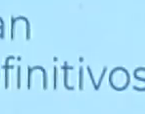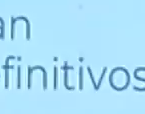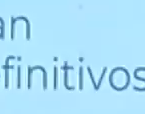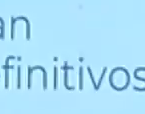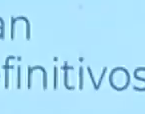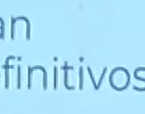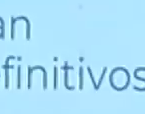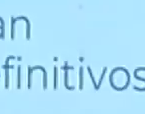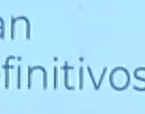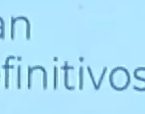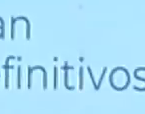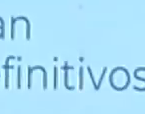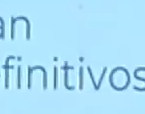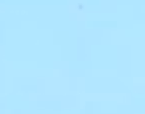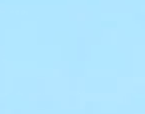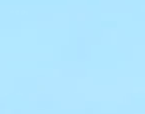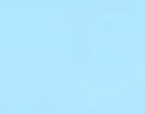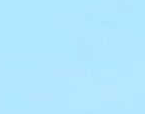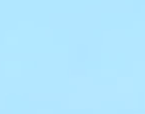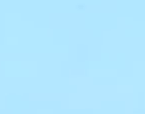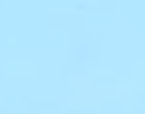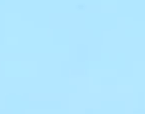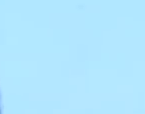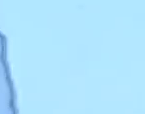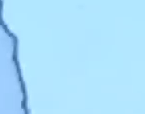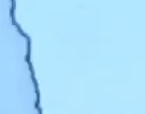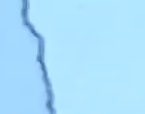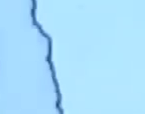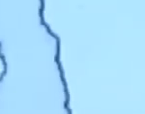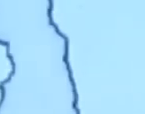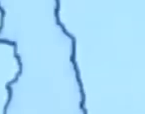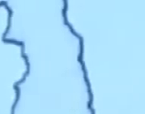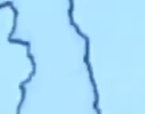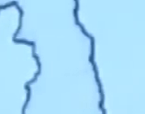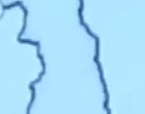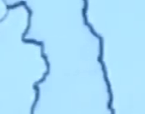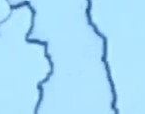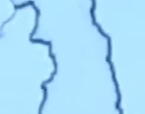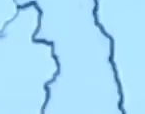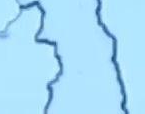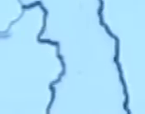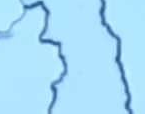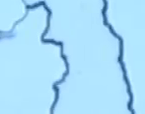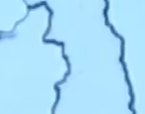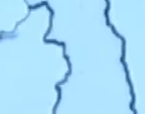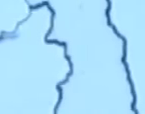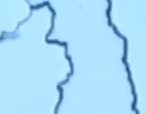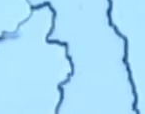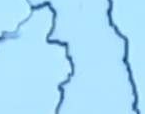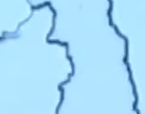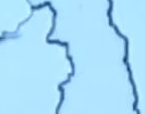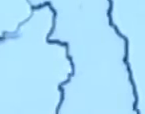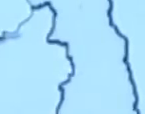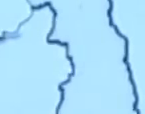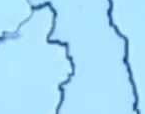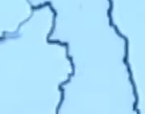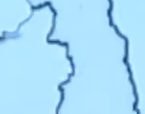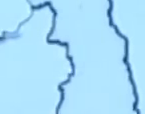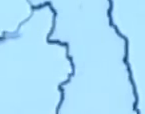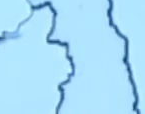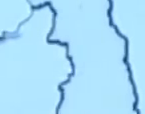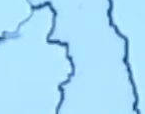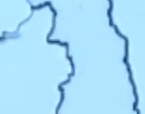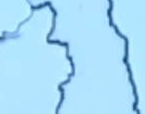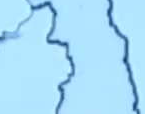mesas electorales se totalizan y presentan los resultados definitivos de todo el país.